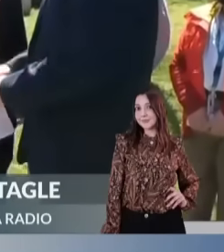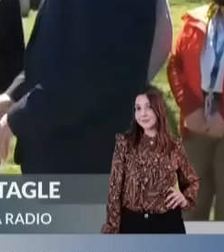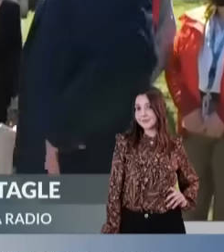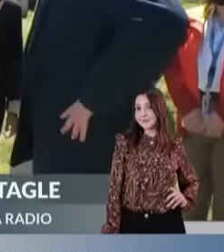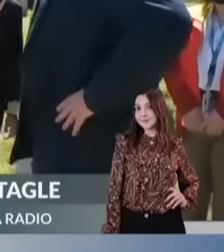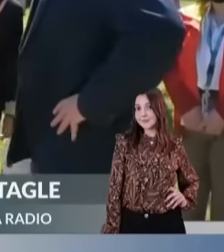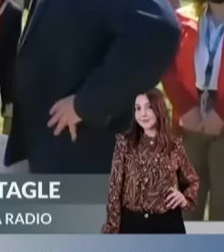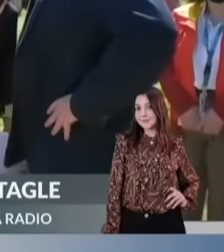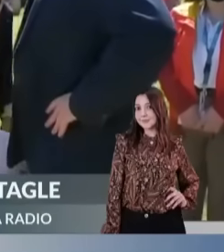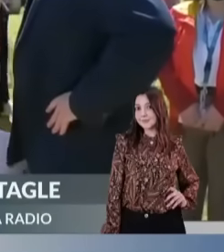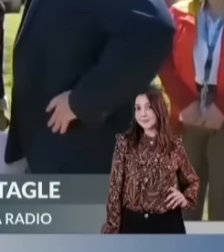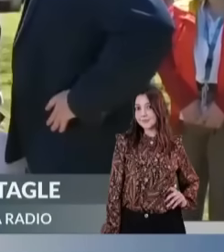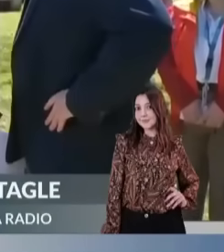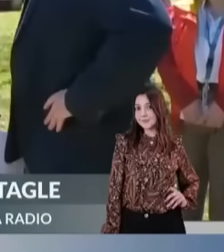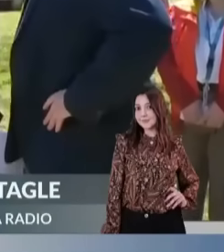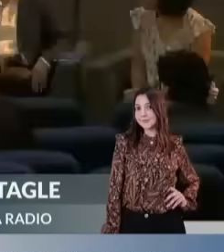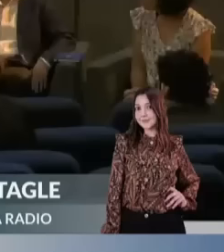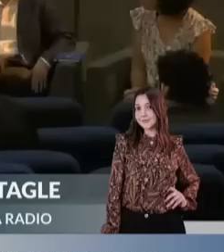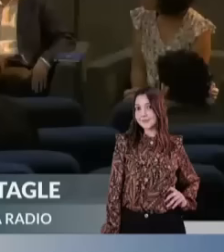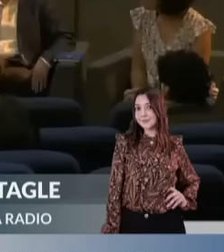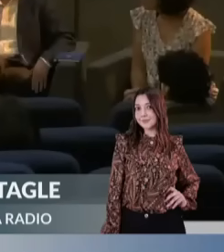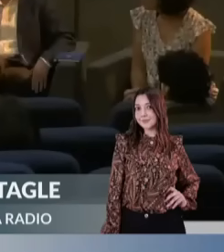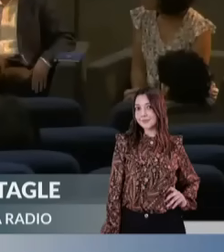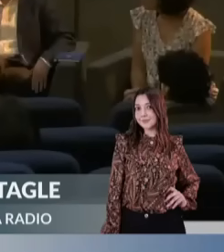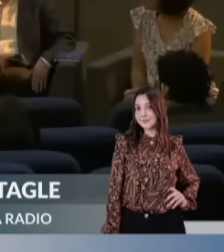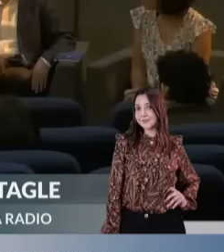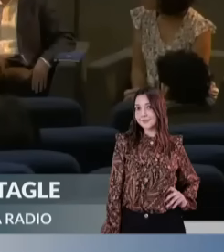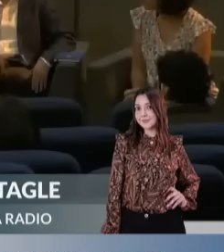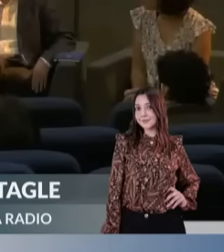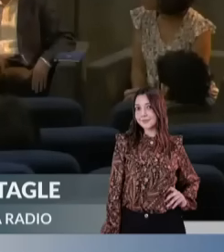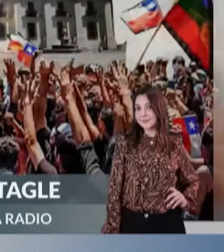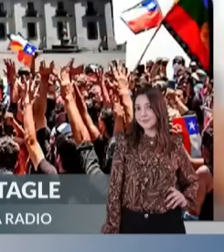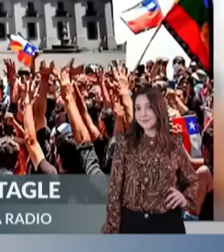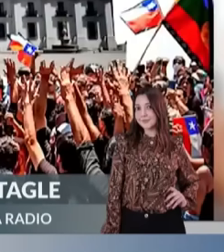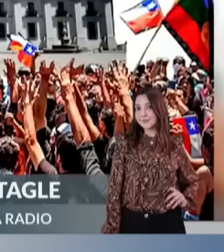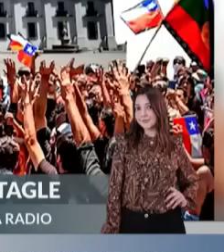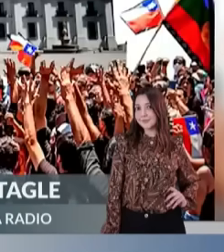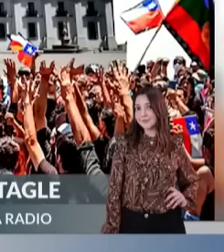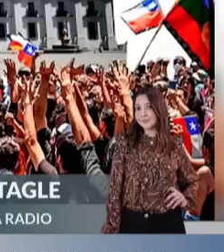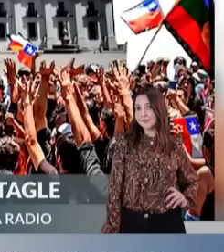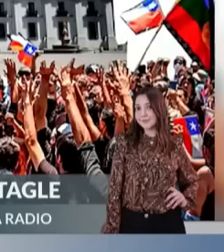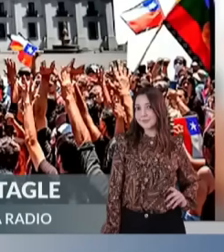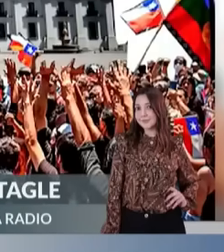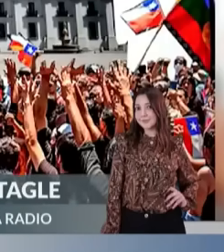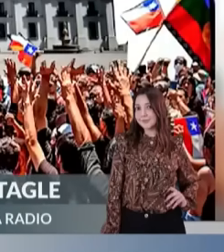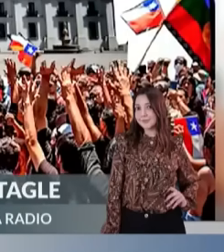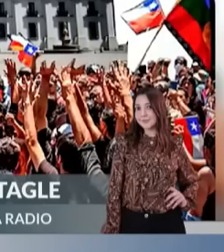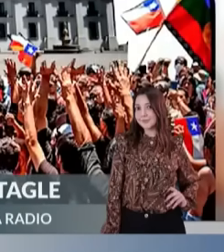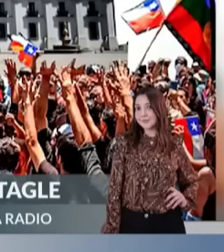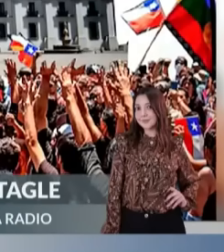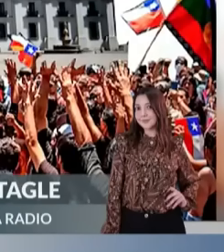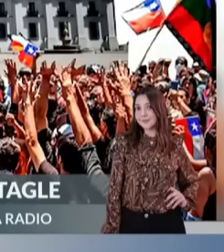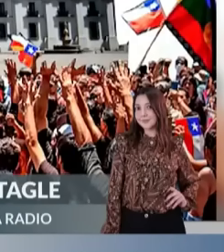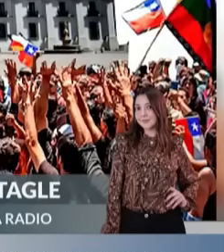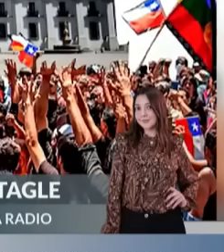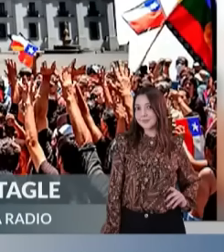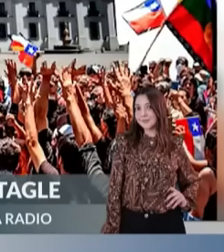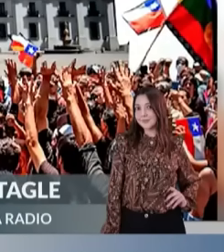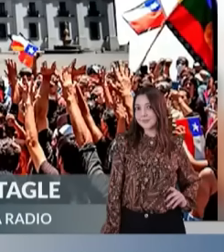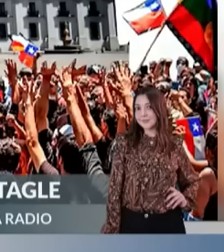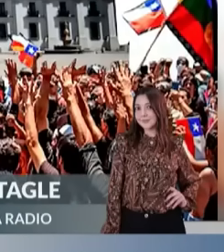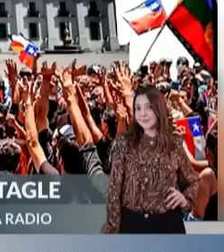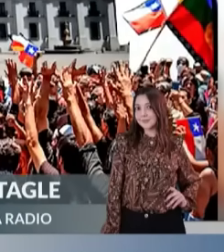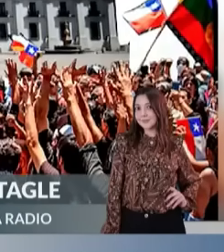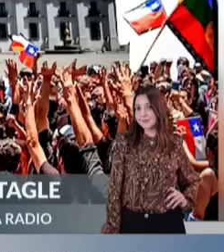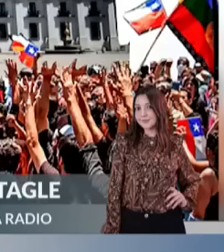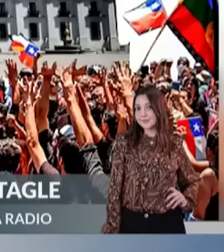Eso tiene que ver con un curso de la Contraloría, ¿o no? La manifestación de sorpresa, ¿tiene que ver con el curso de la Contraloría, o no? ¿O tiene que